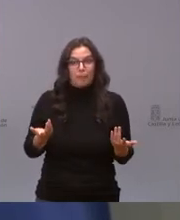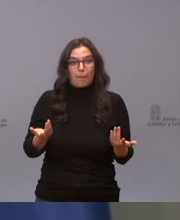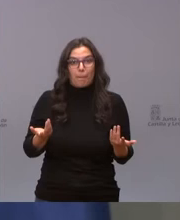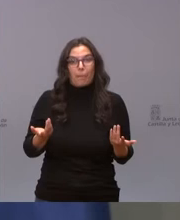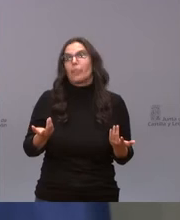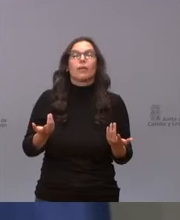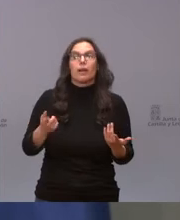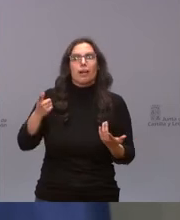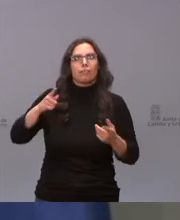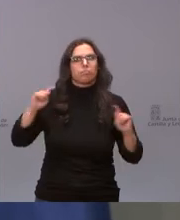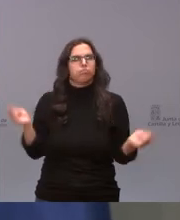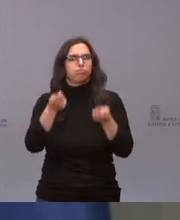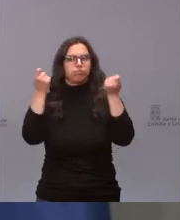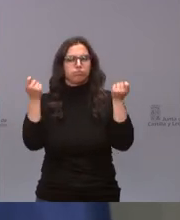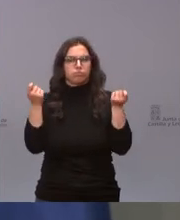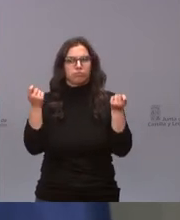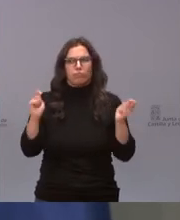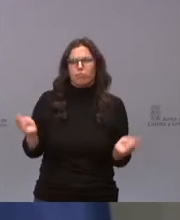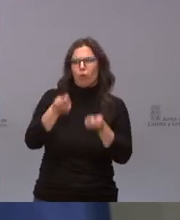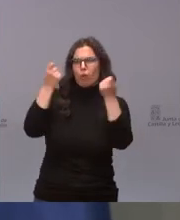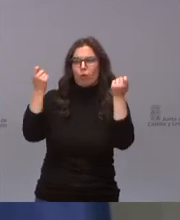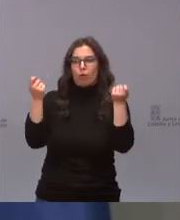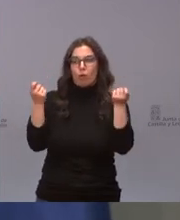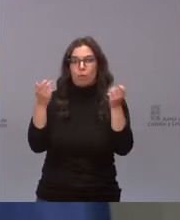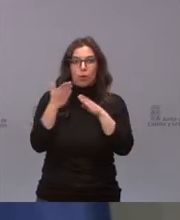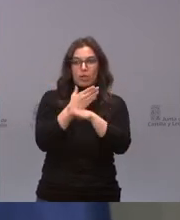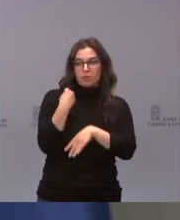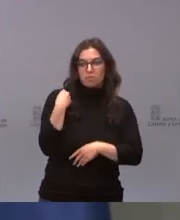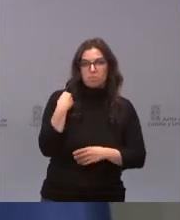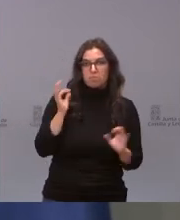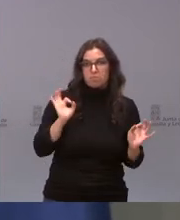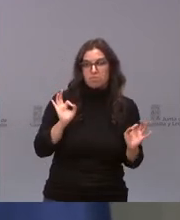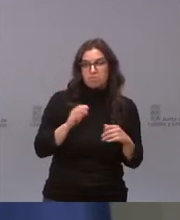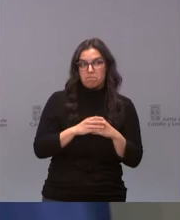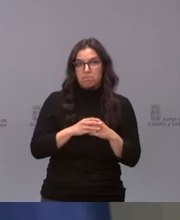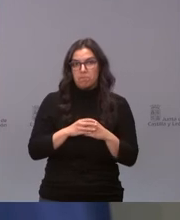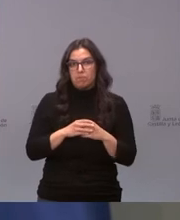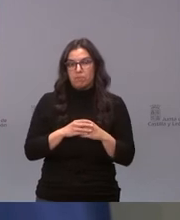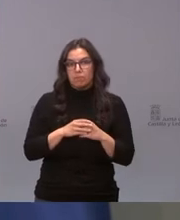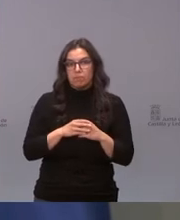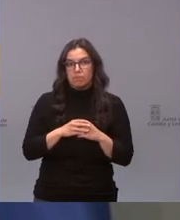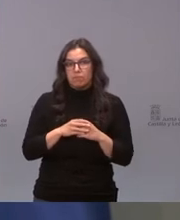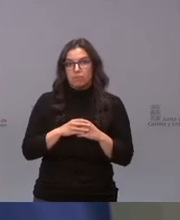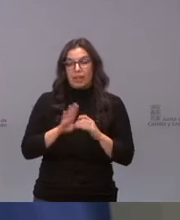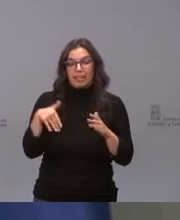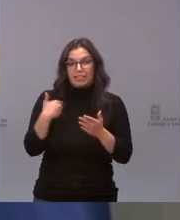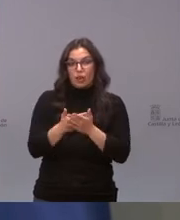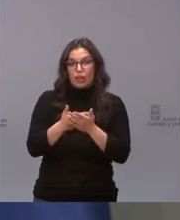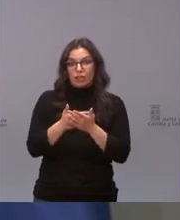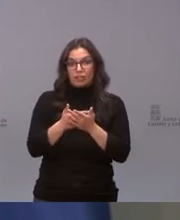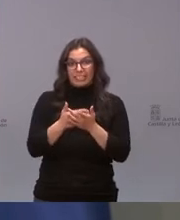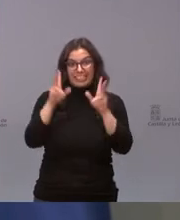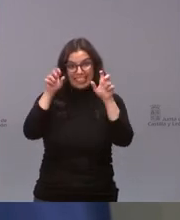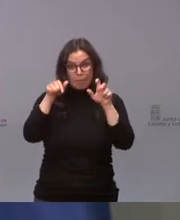se hacen anuncios sin contar con los gobiernos autonómicos. Solo ha habido una conferencia